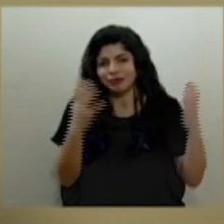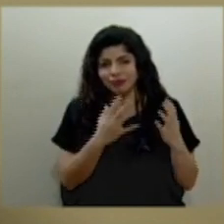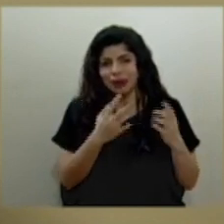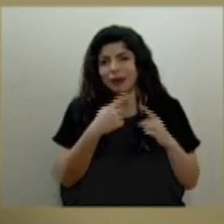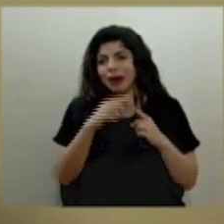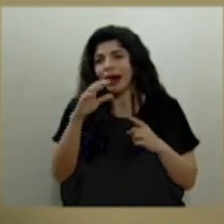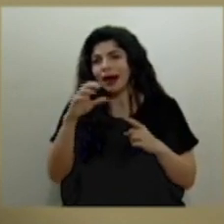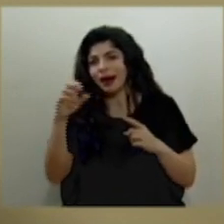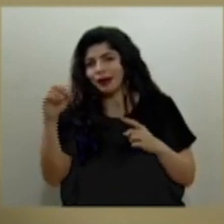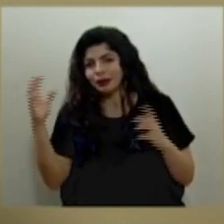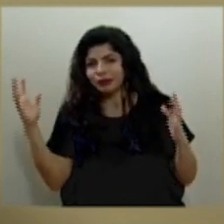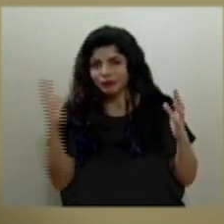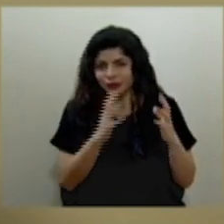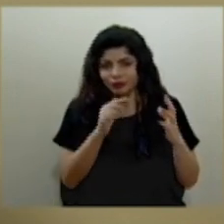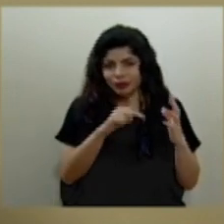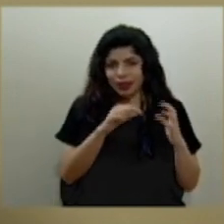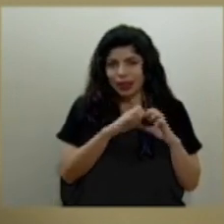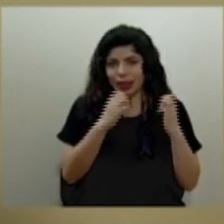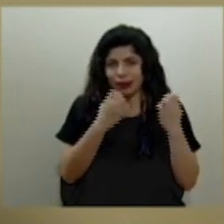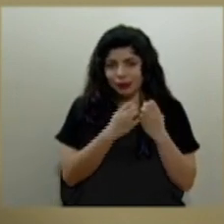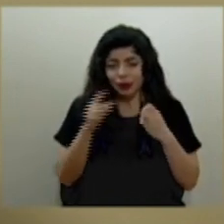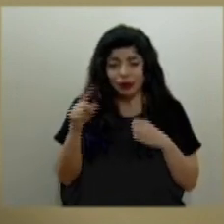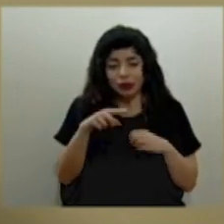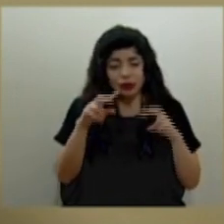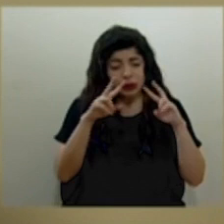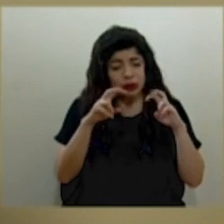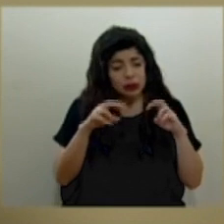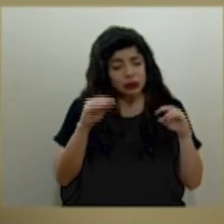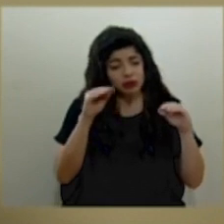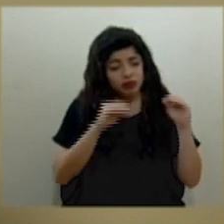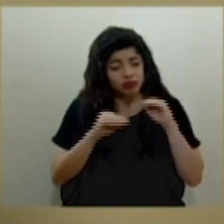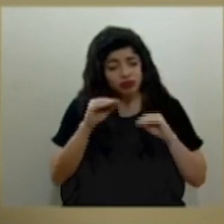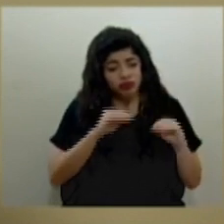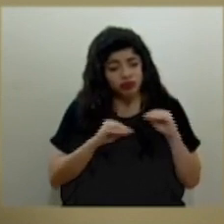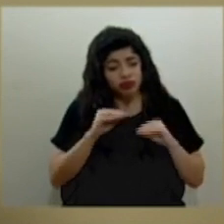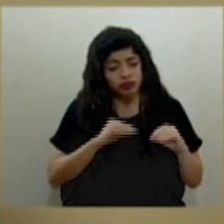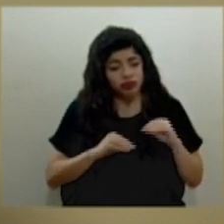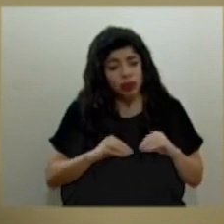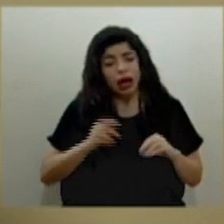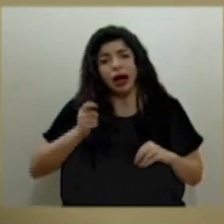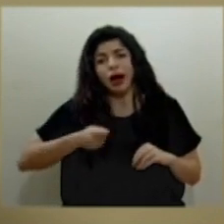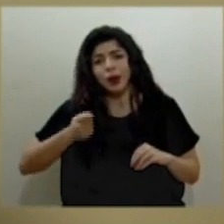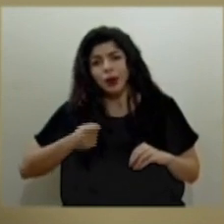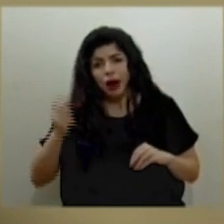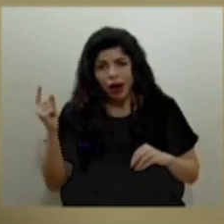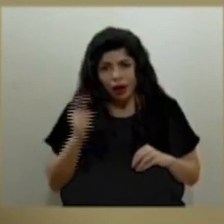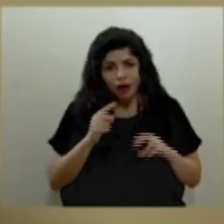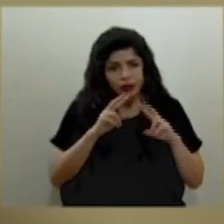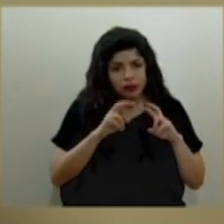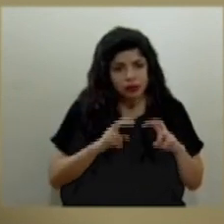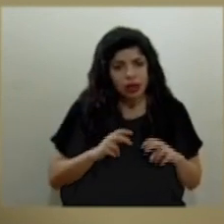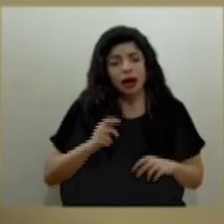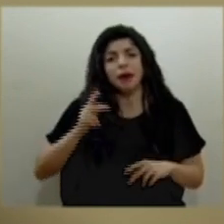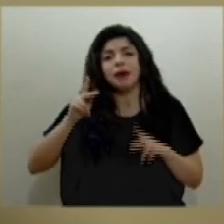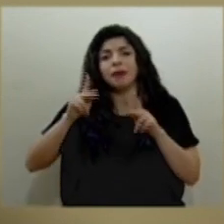Caja Costarricense de Seguro Social, donde se incluyeron no solamente abogados, las personas que regulan